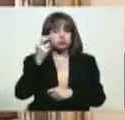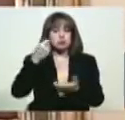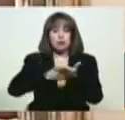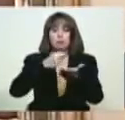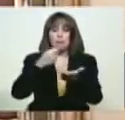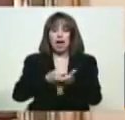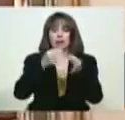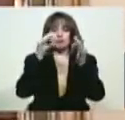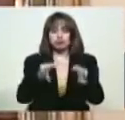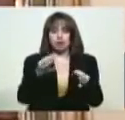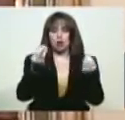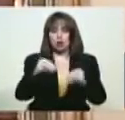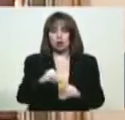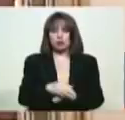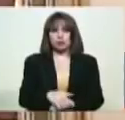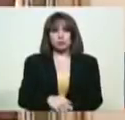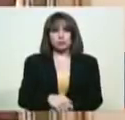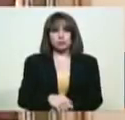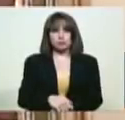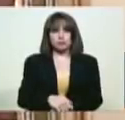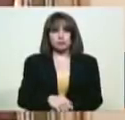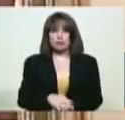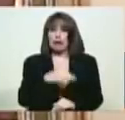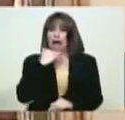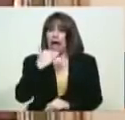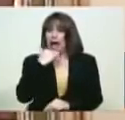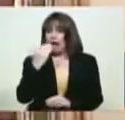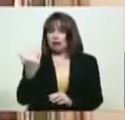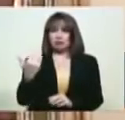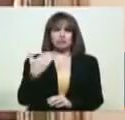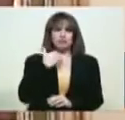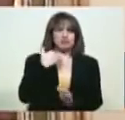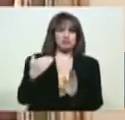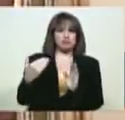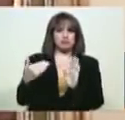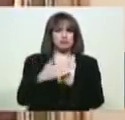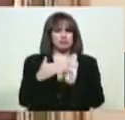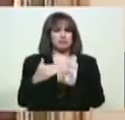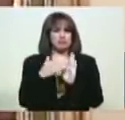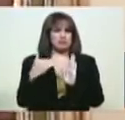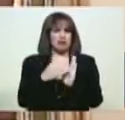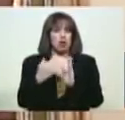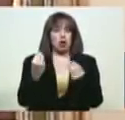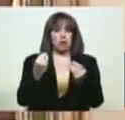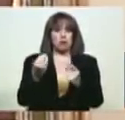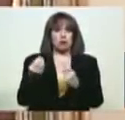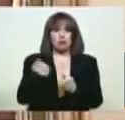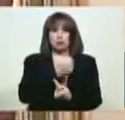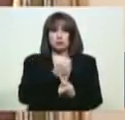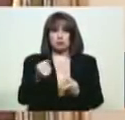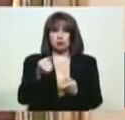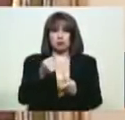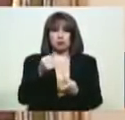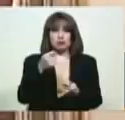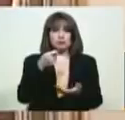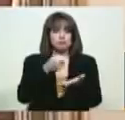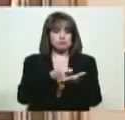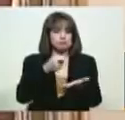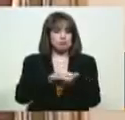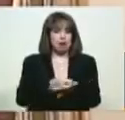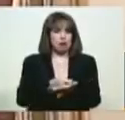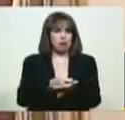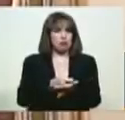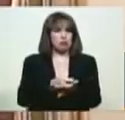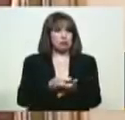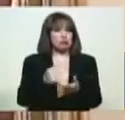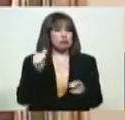precios acordados. Y donde haya algún tipo de violación de esos precios, ustedes